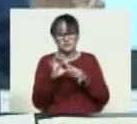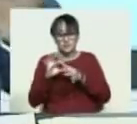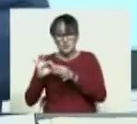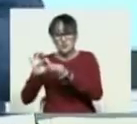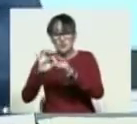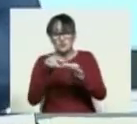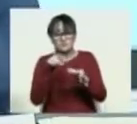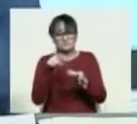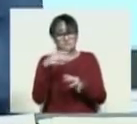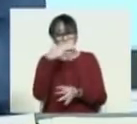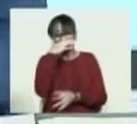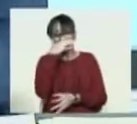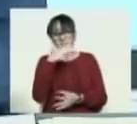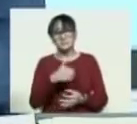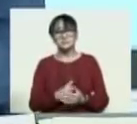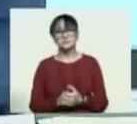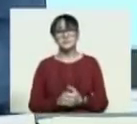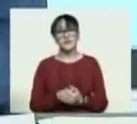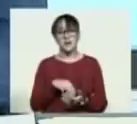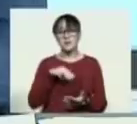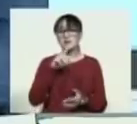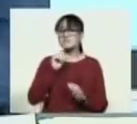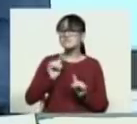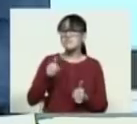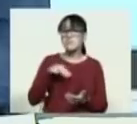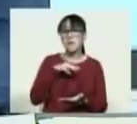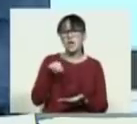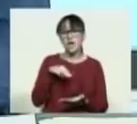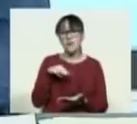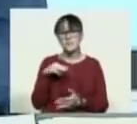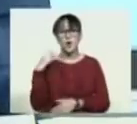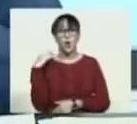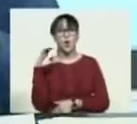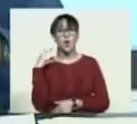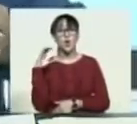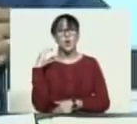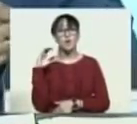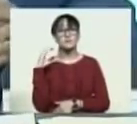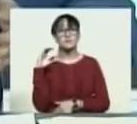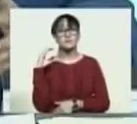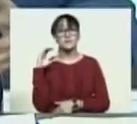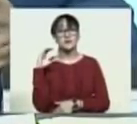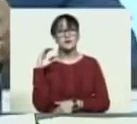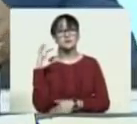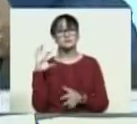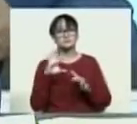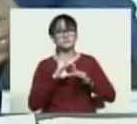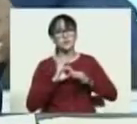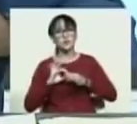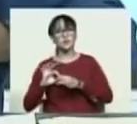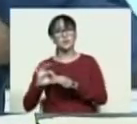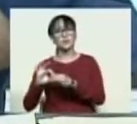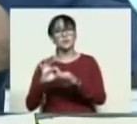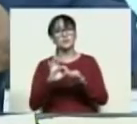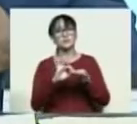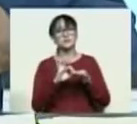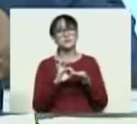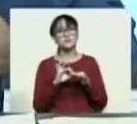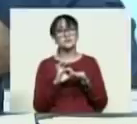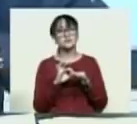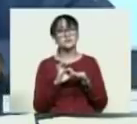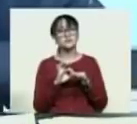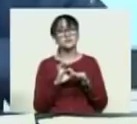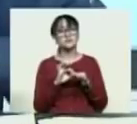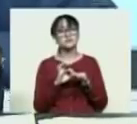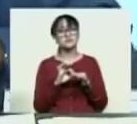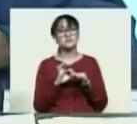articulado desde Miami, desde Colombia, articulado en el